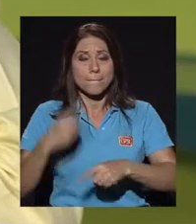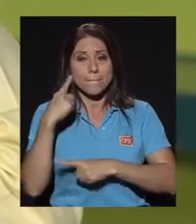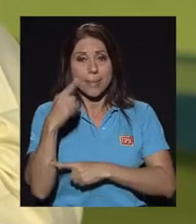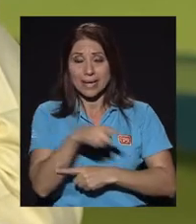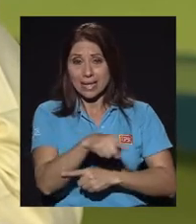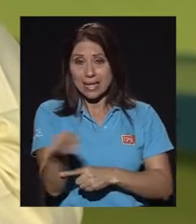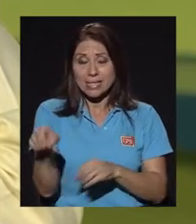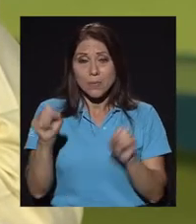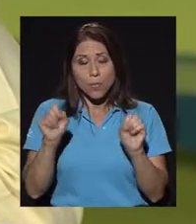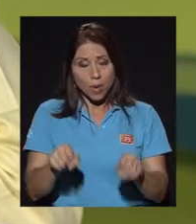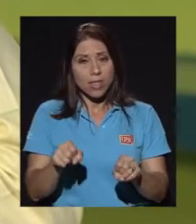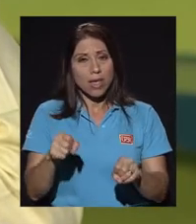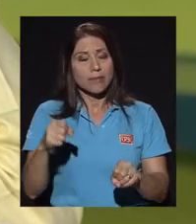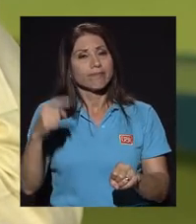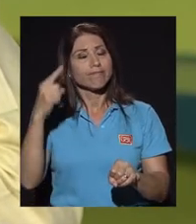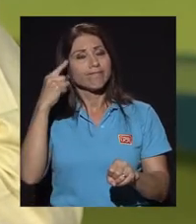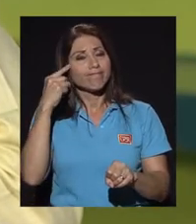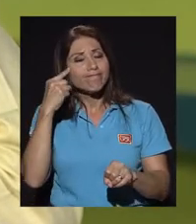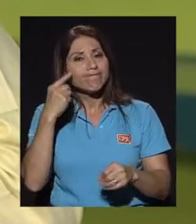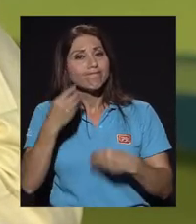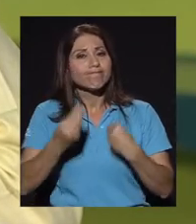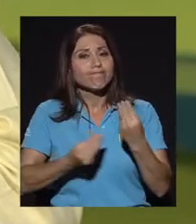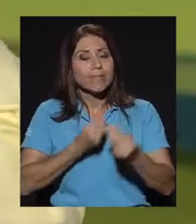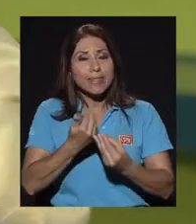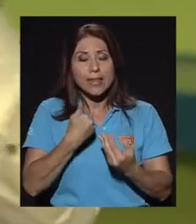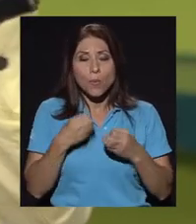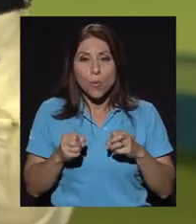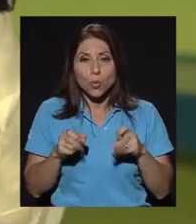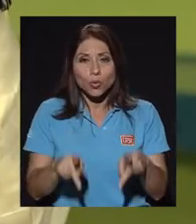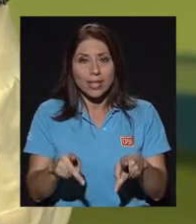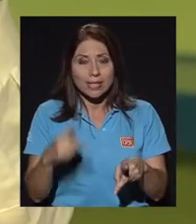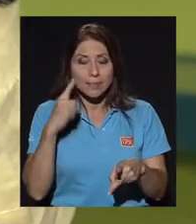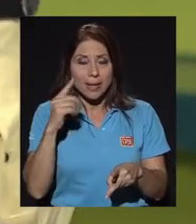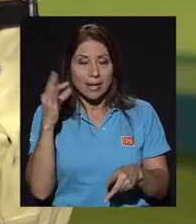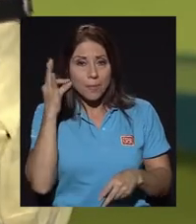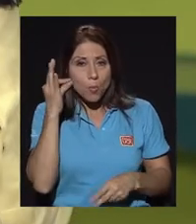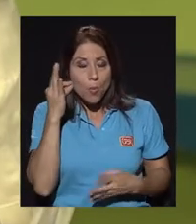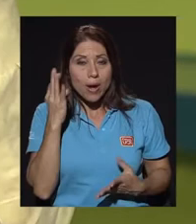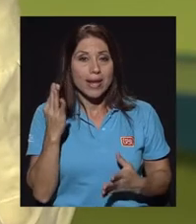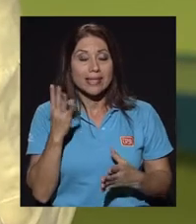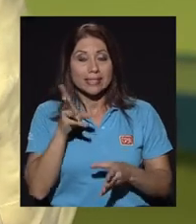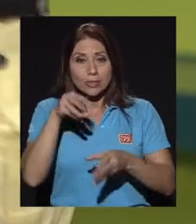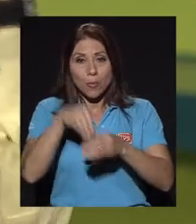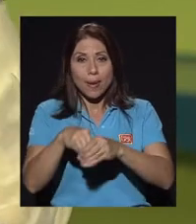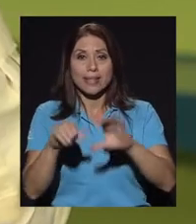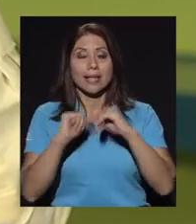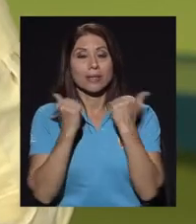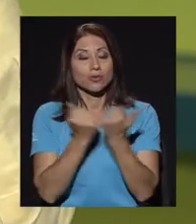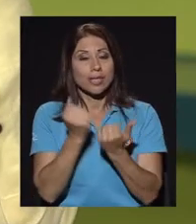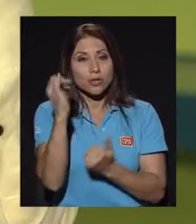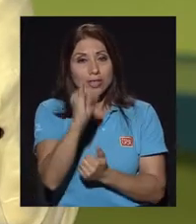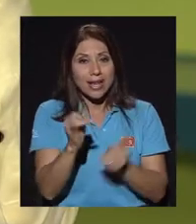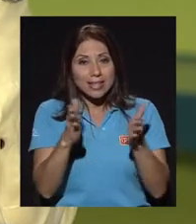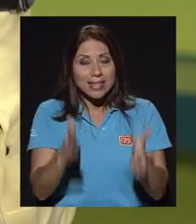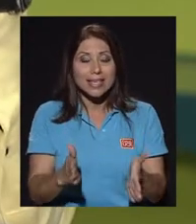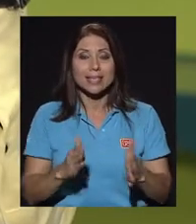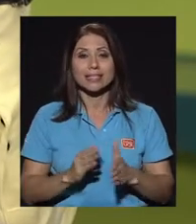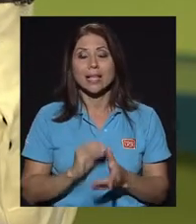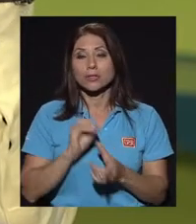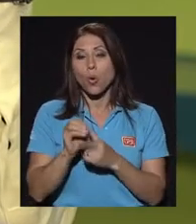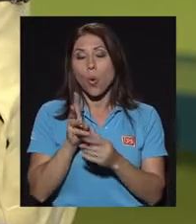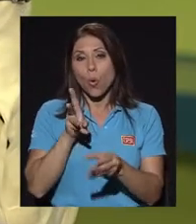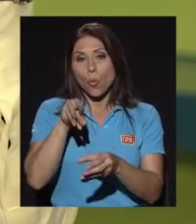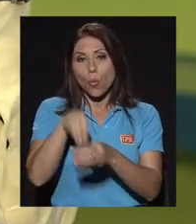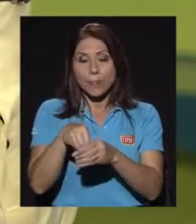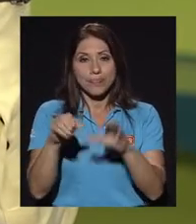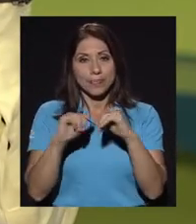proyecte y también logre concretar espacios para que algunas de las mujeres que son parte de la asociación de artistas, de la asociación